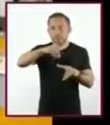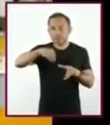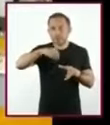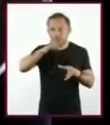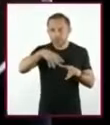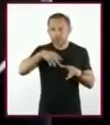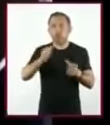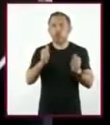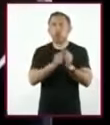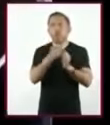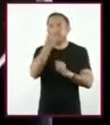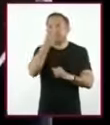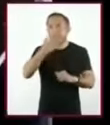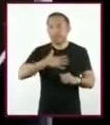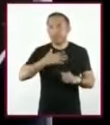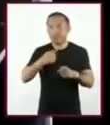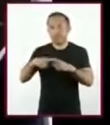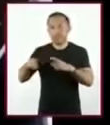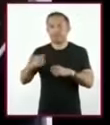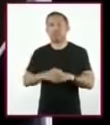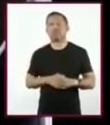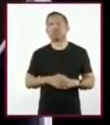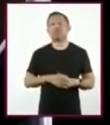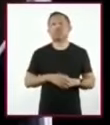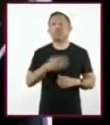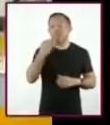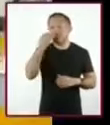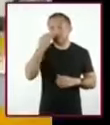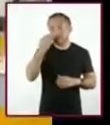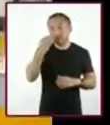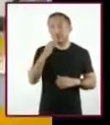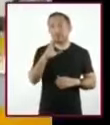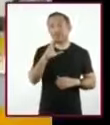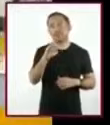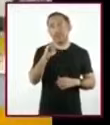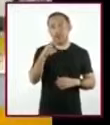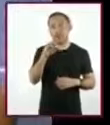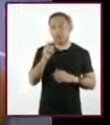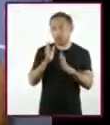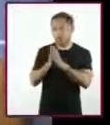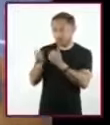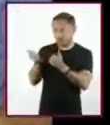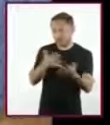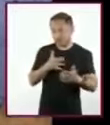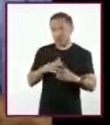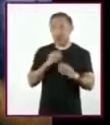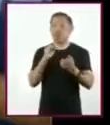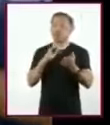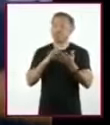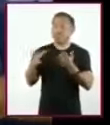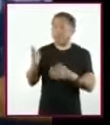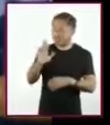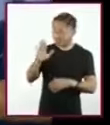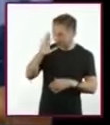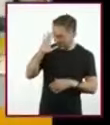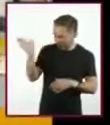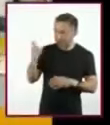especias. Tenemos por ahí cilantro, que me alcances. Muchas gracias, hola, muchas